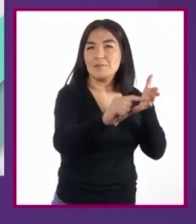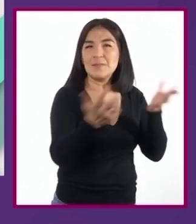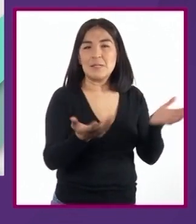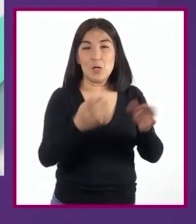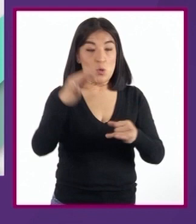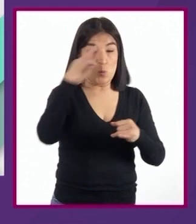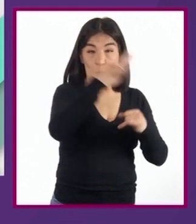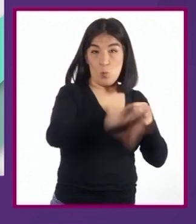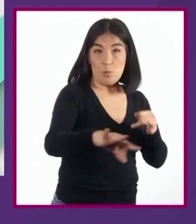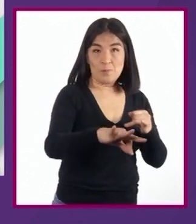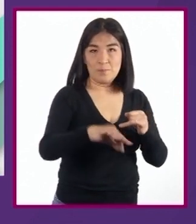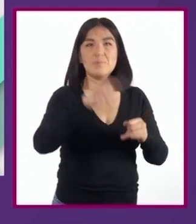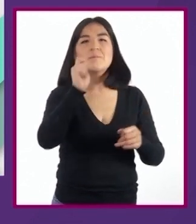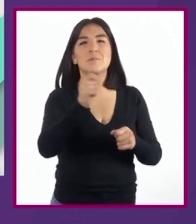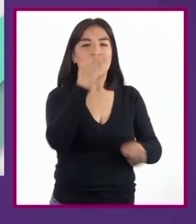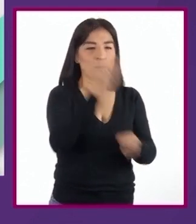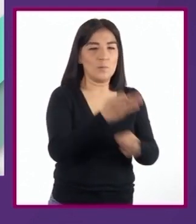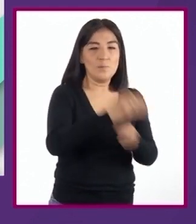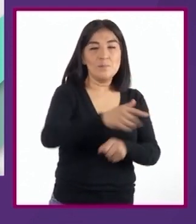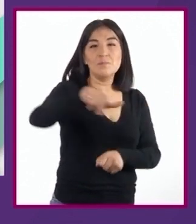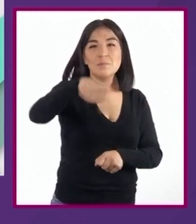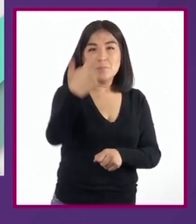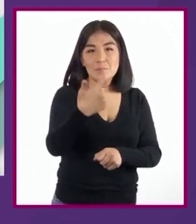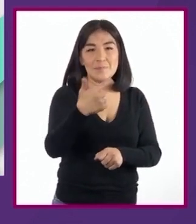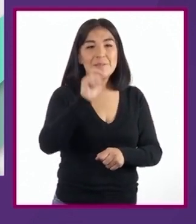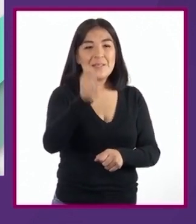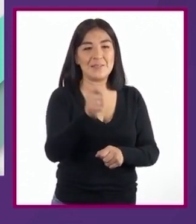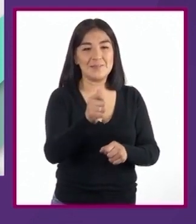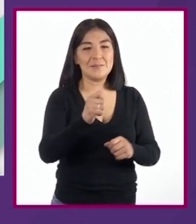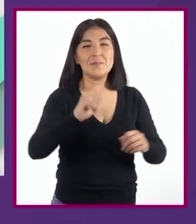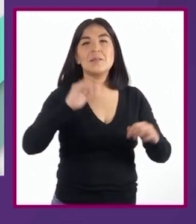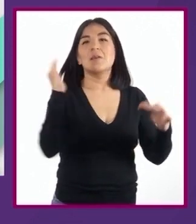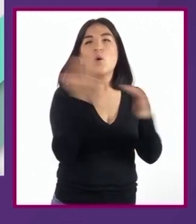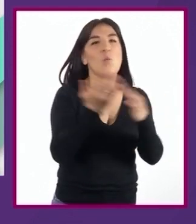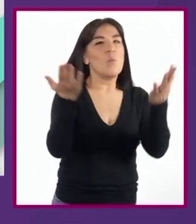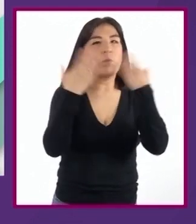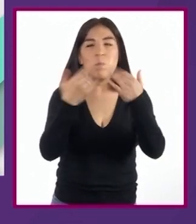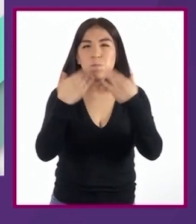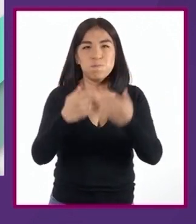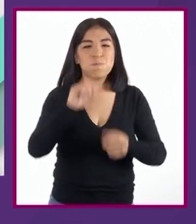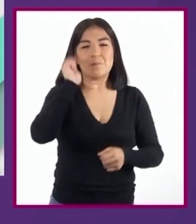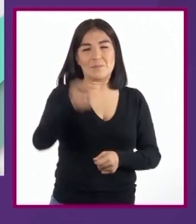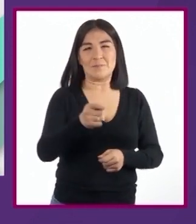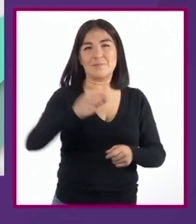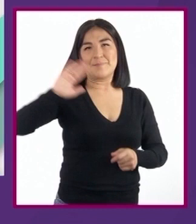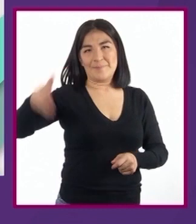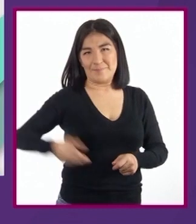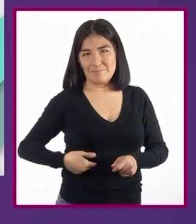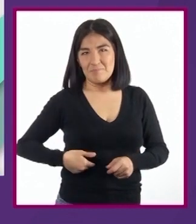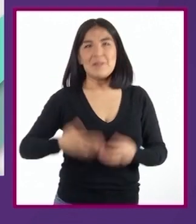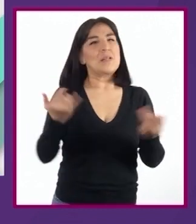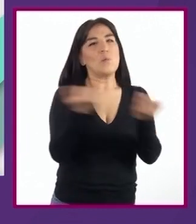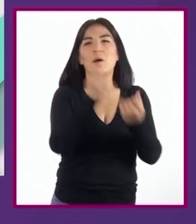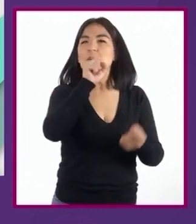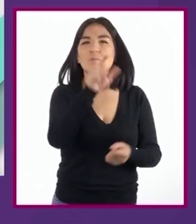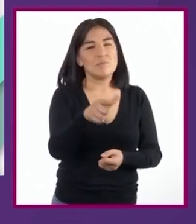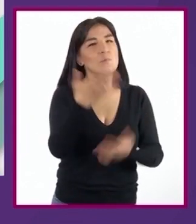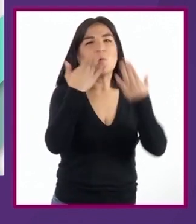último, escribimos el 12 en el cruce de los que no tienen fractura ni son